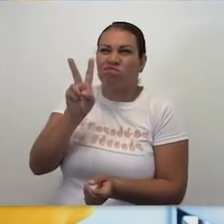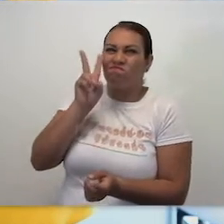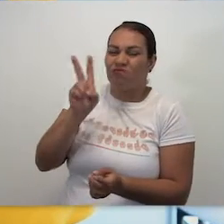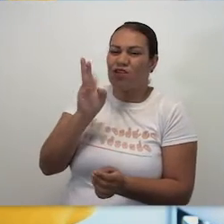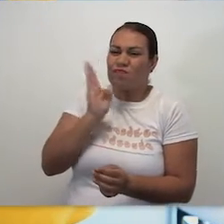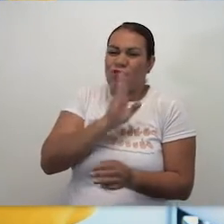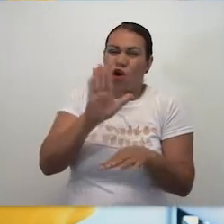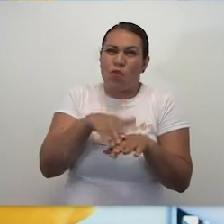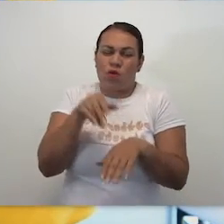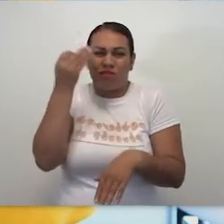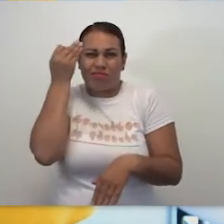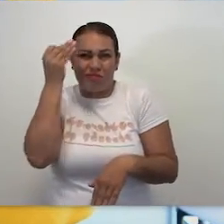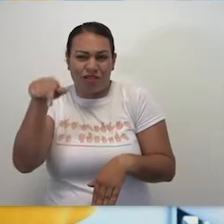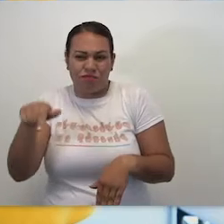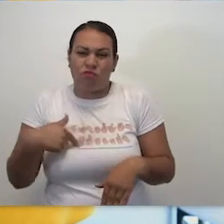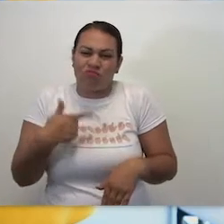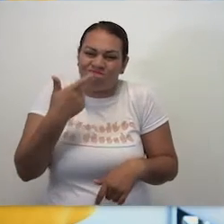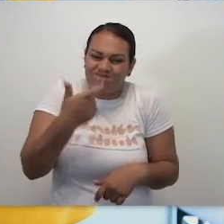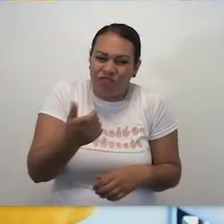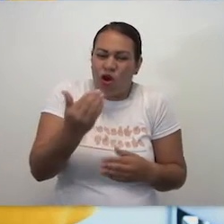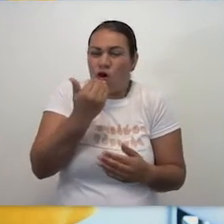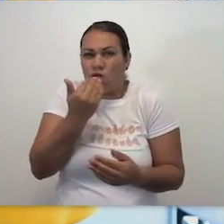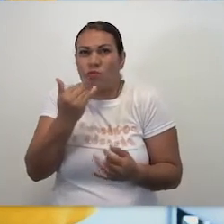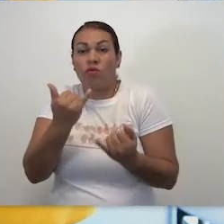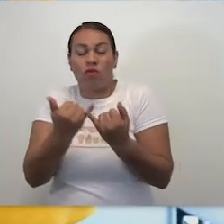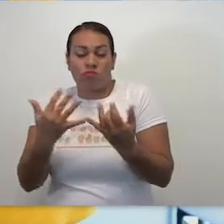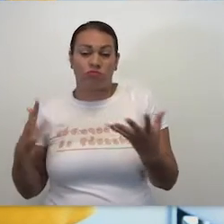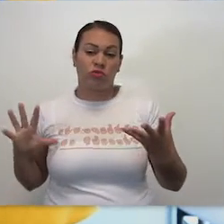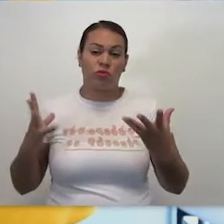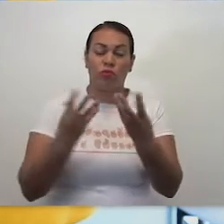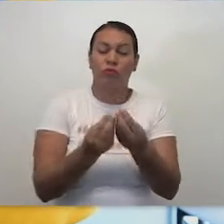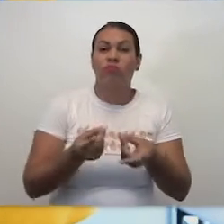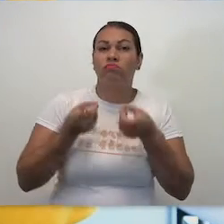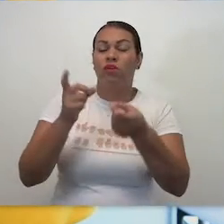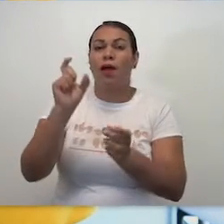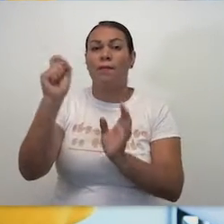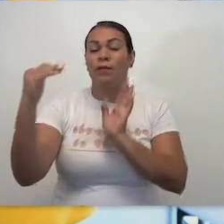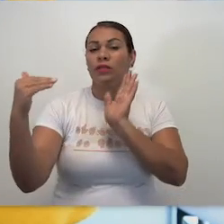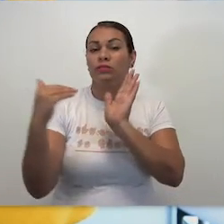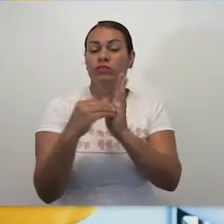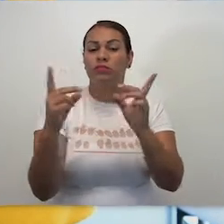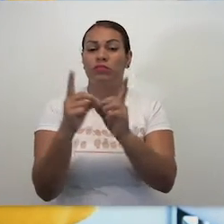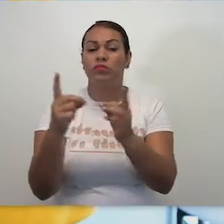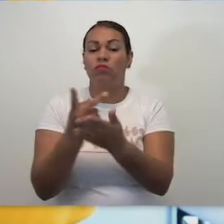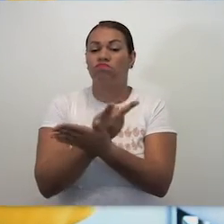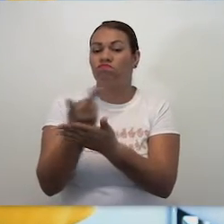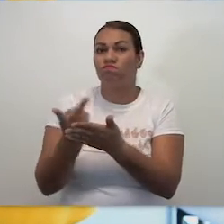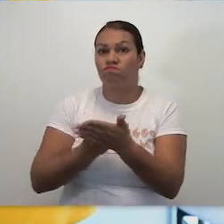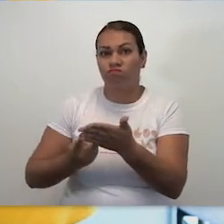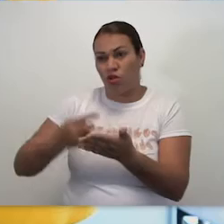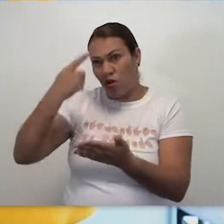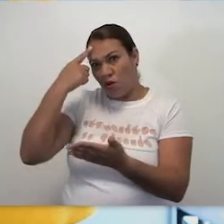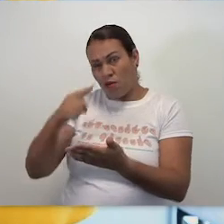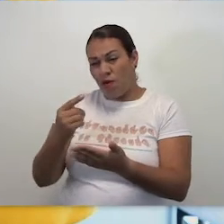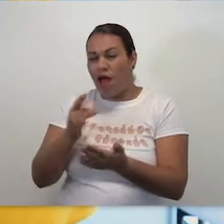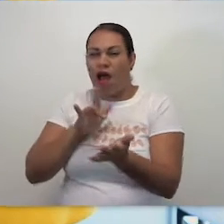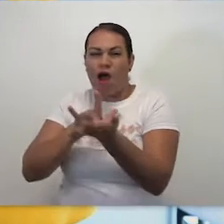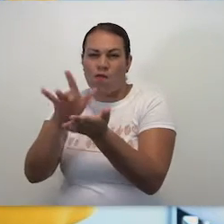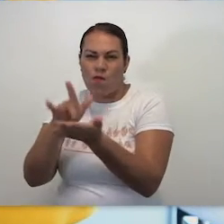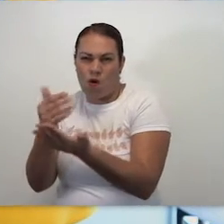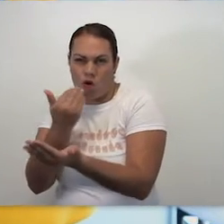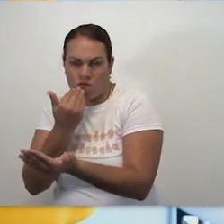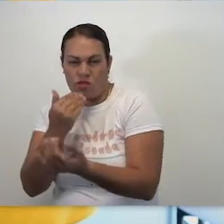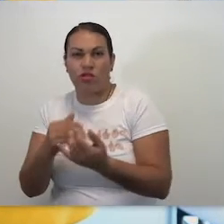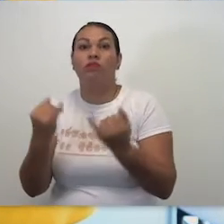a quienes se han visto afectados por la emergencia sanitaria. Hemos entregado 20 mil despensas del Programa Emergente de